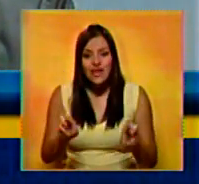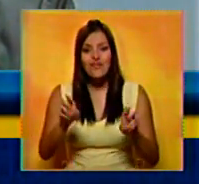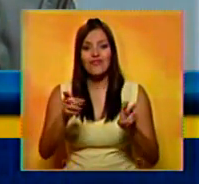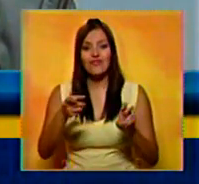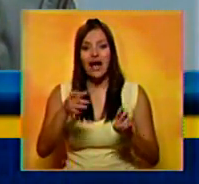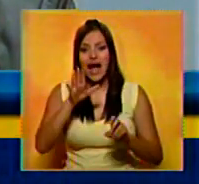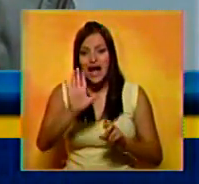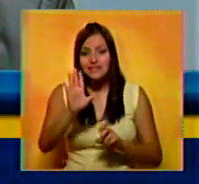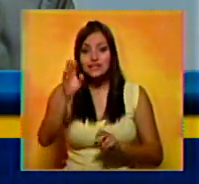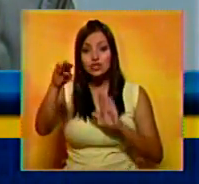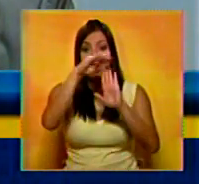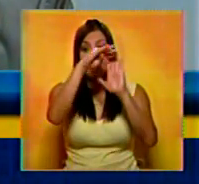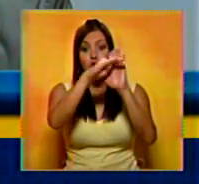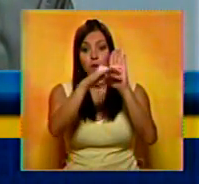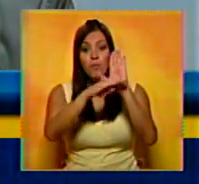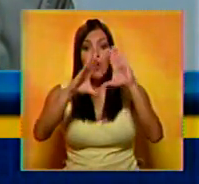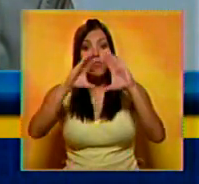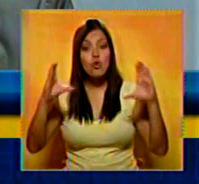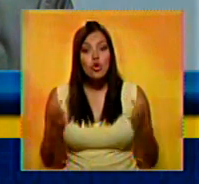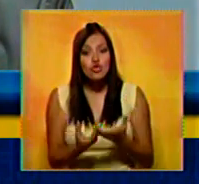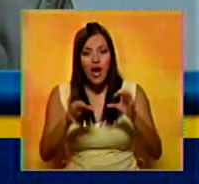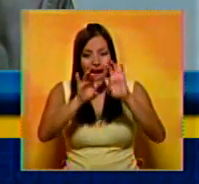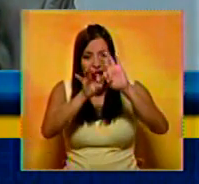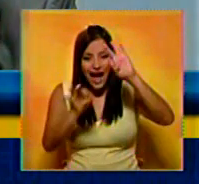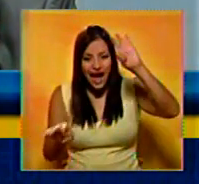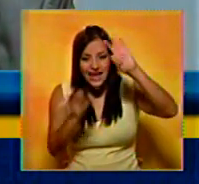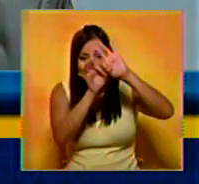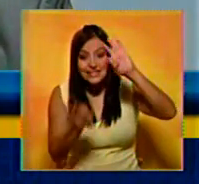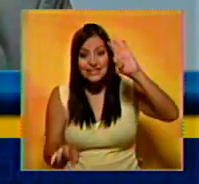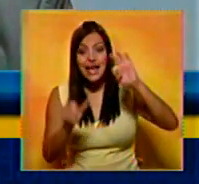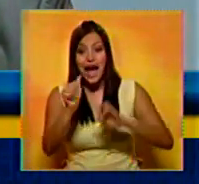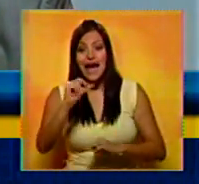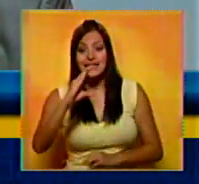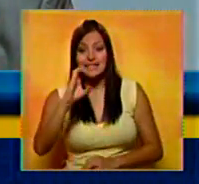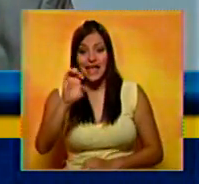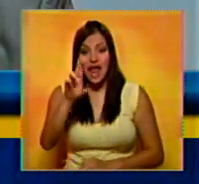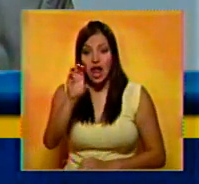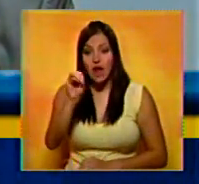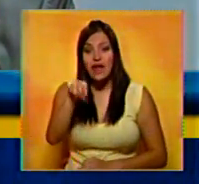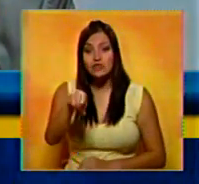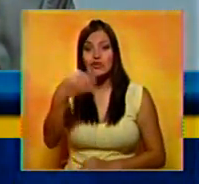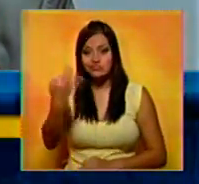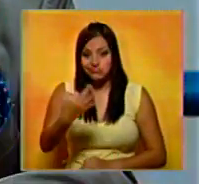normas certificadas que existen en el mundo, en el cual Venezuela tiene un rezago en su certificación.